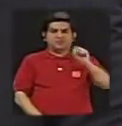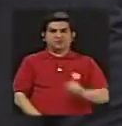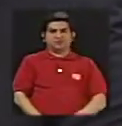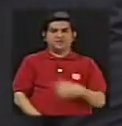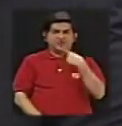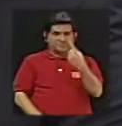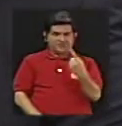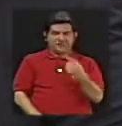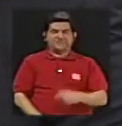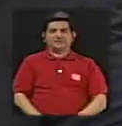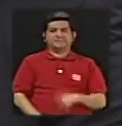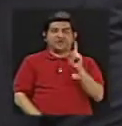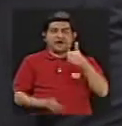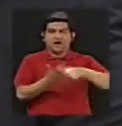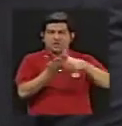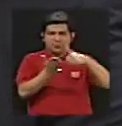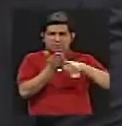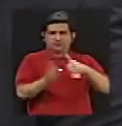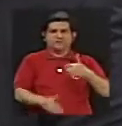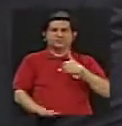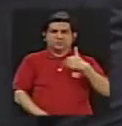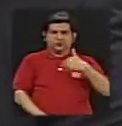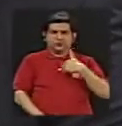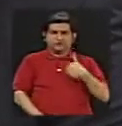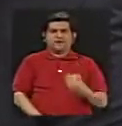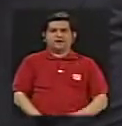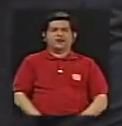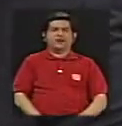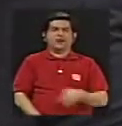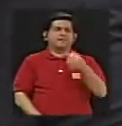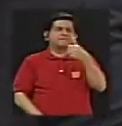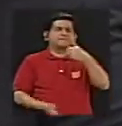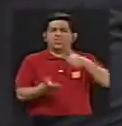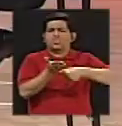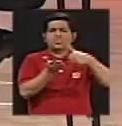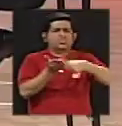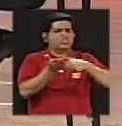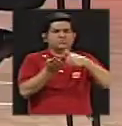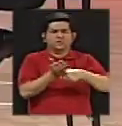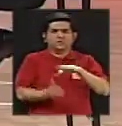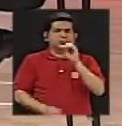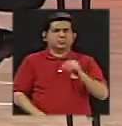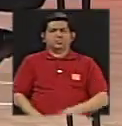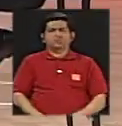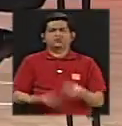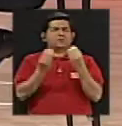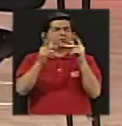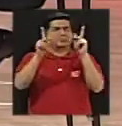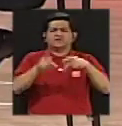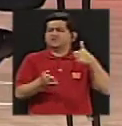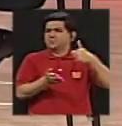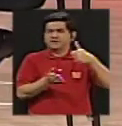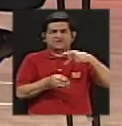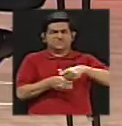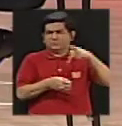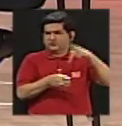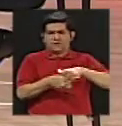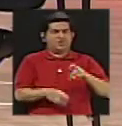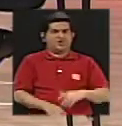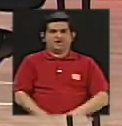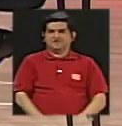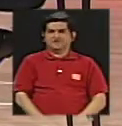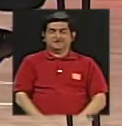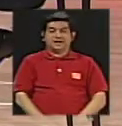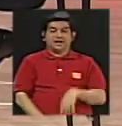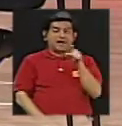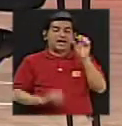llegar a una elección donde obtenga una muy baja votación o donde haya un elevadísimo abstencionismo,